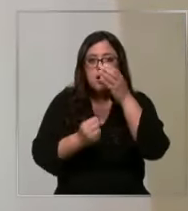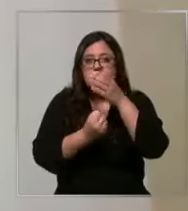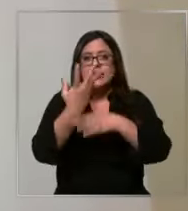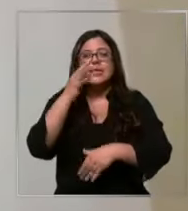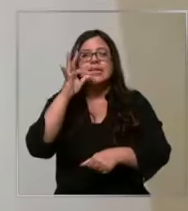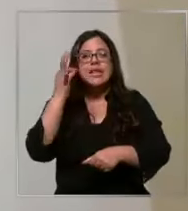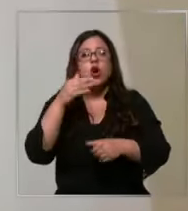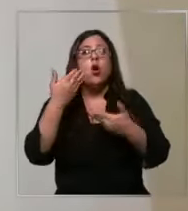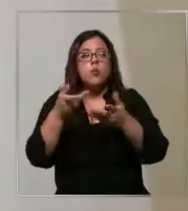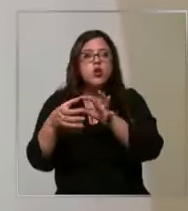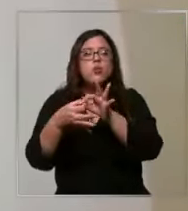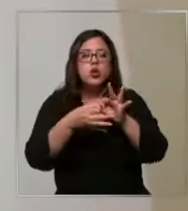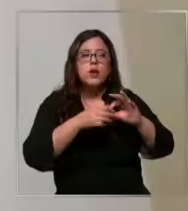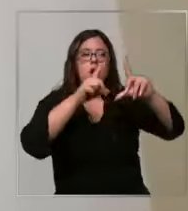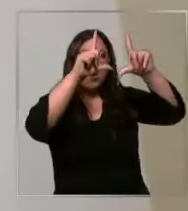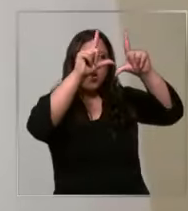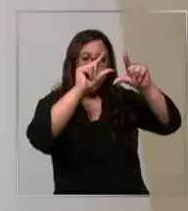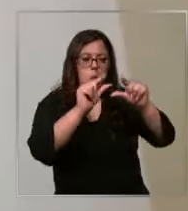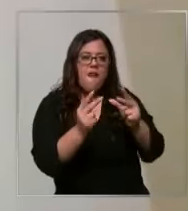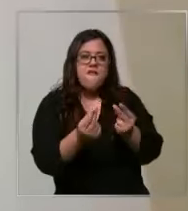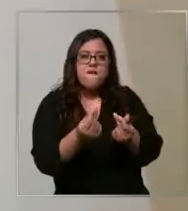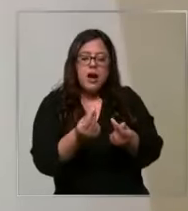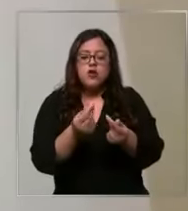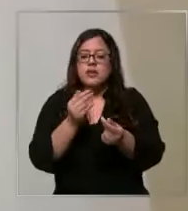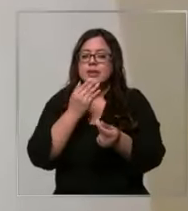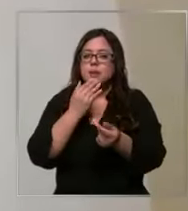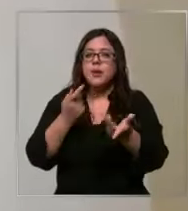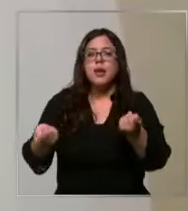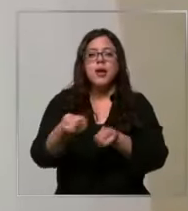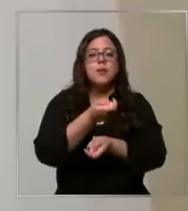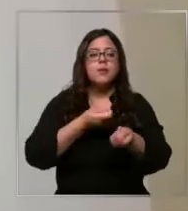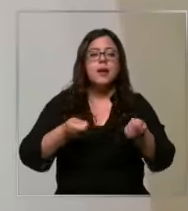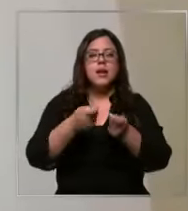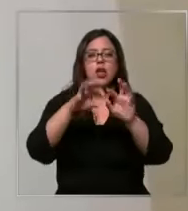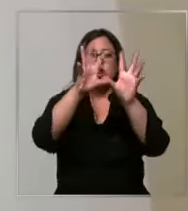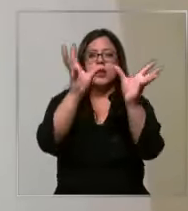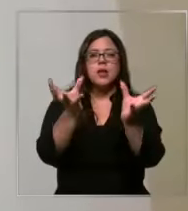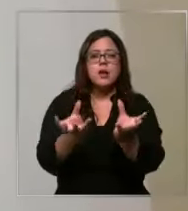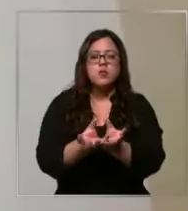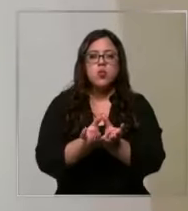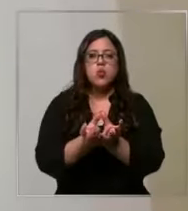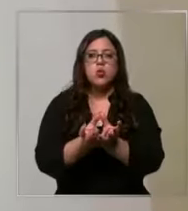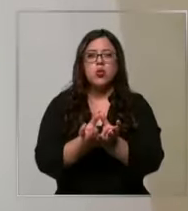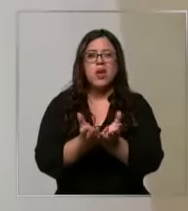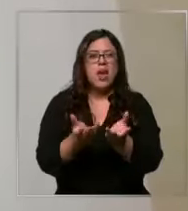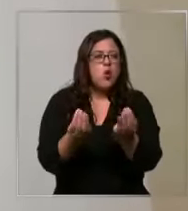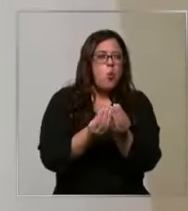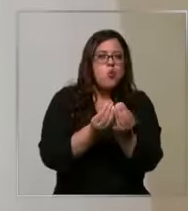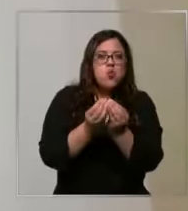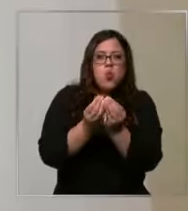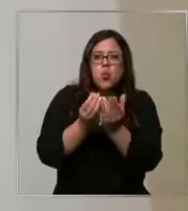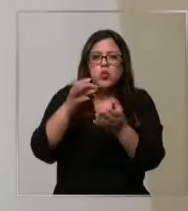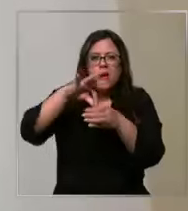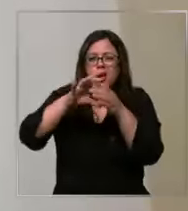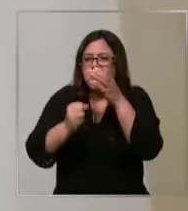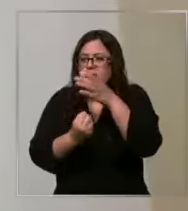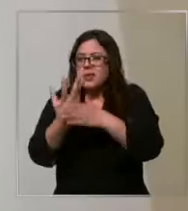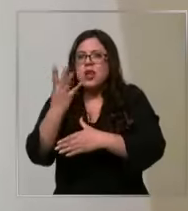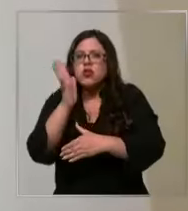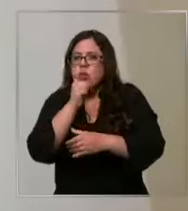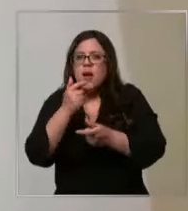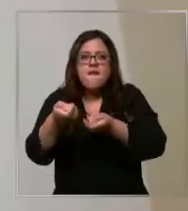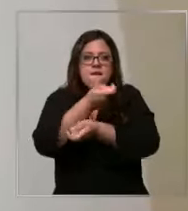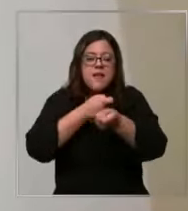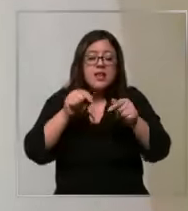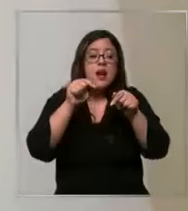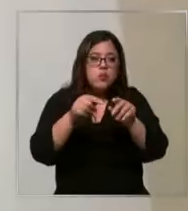está bajando el precio sustancialmente y los mercados globales se están quedando con sobrestock. De ahí que se están dando precios